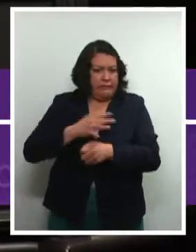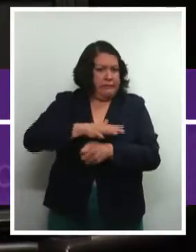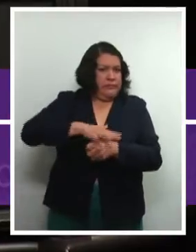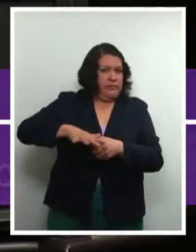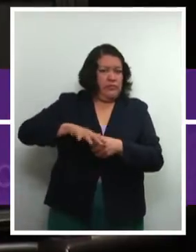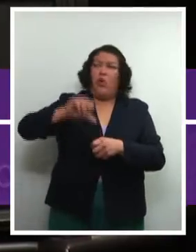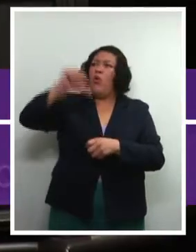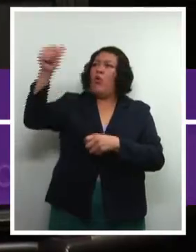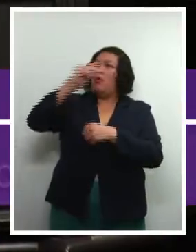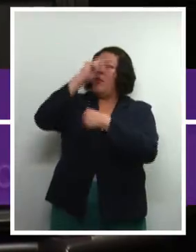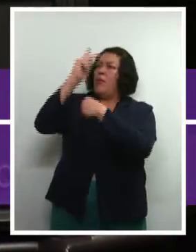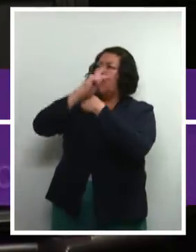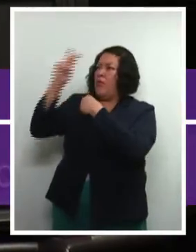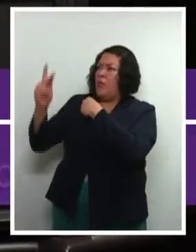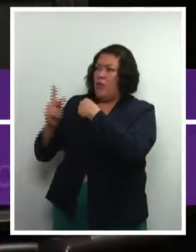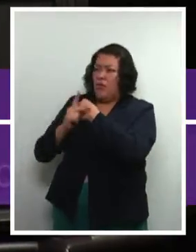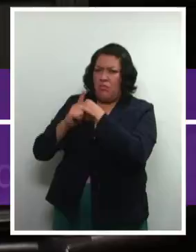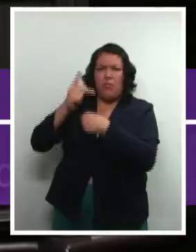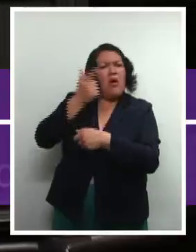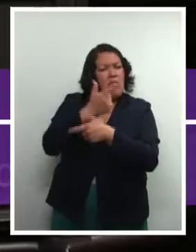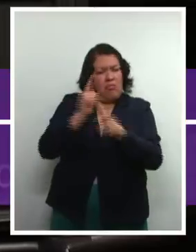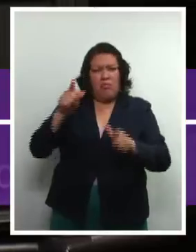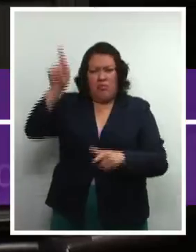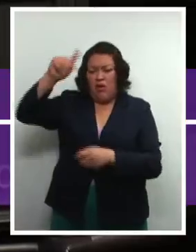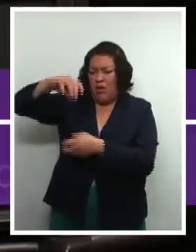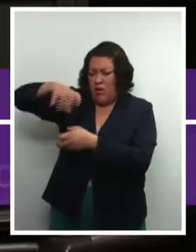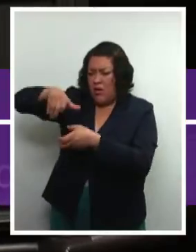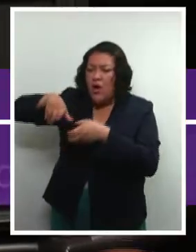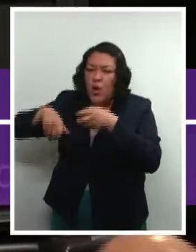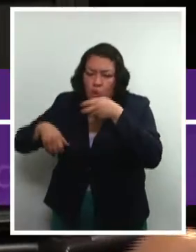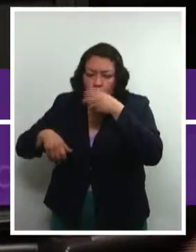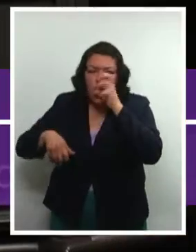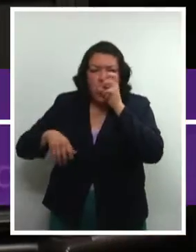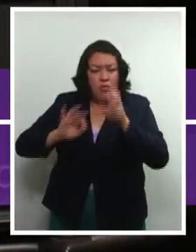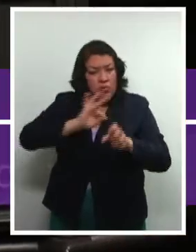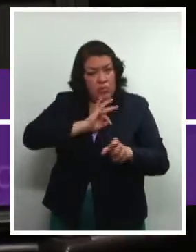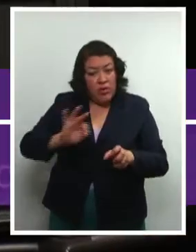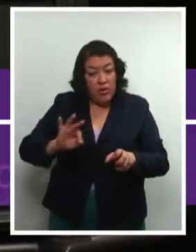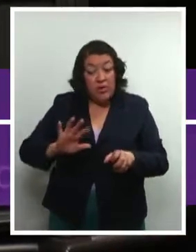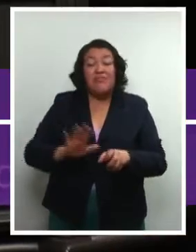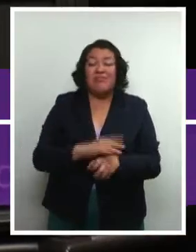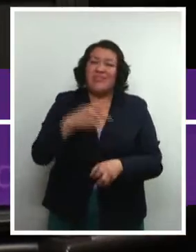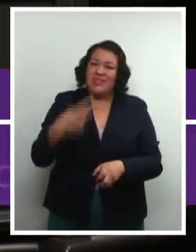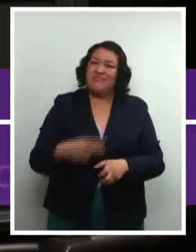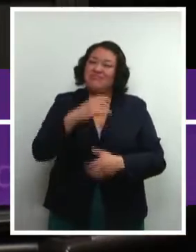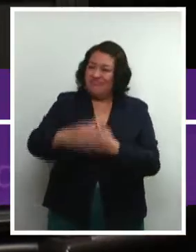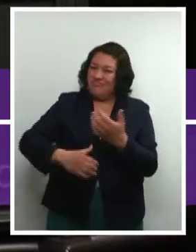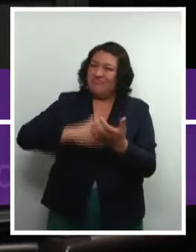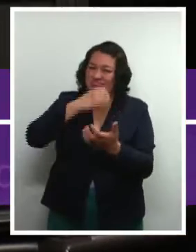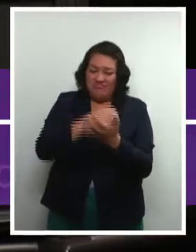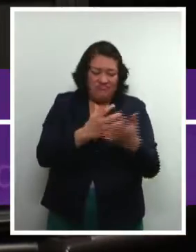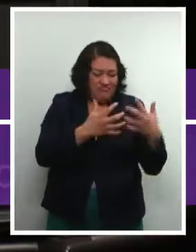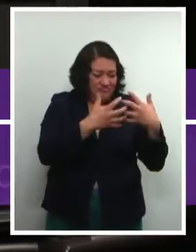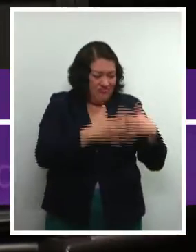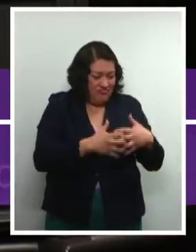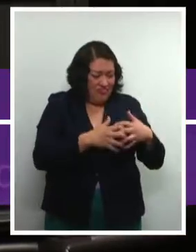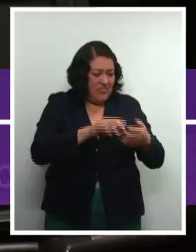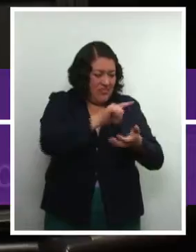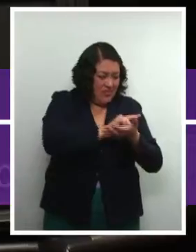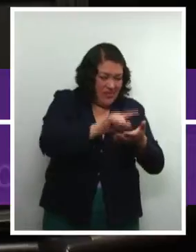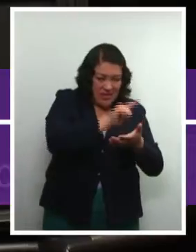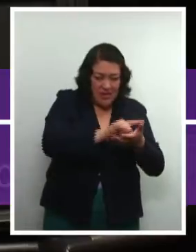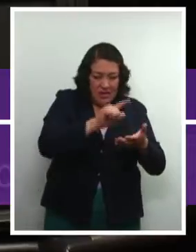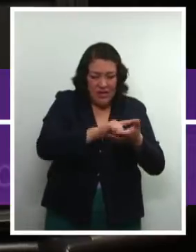otros países. Esto se debe principalmente a que no contamos con la infraestructura necesaria para